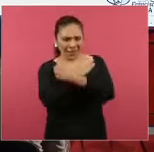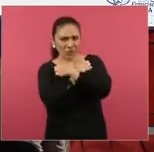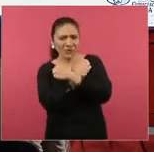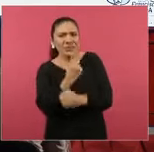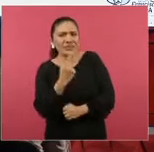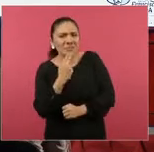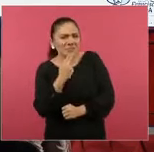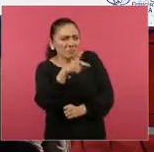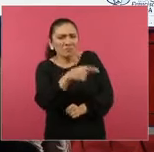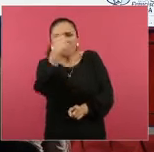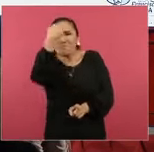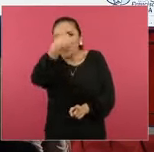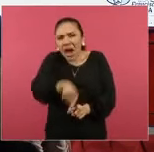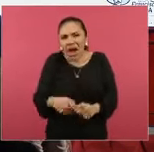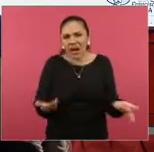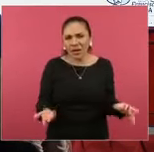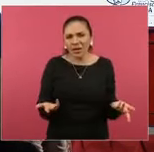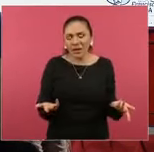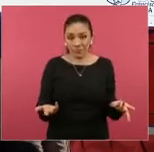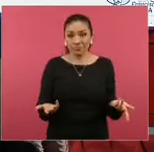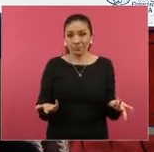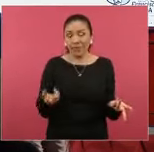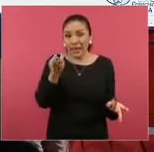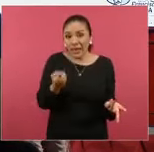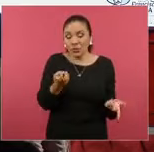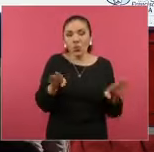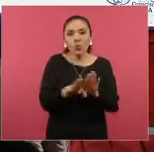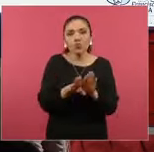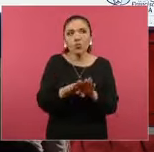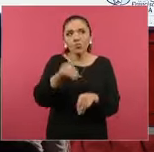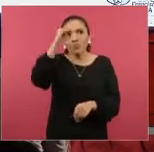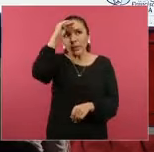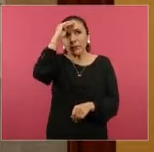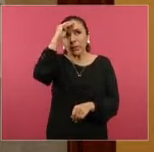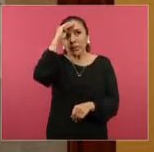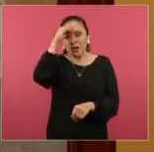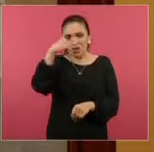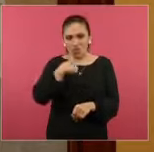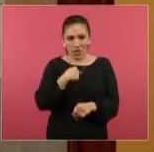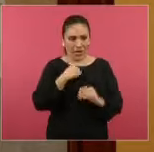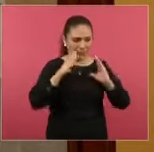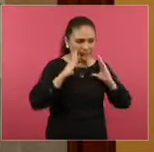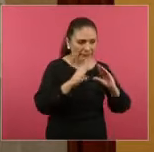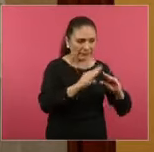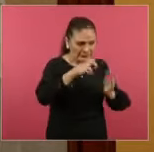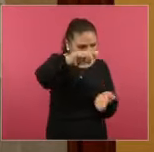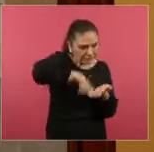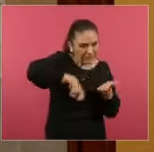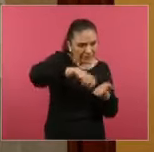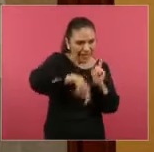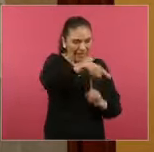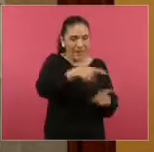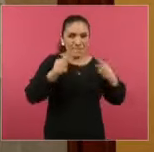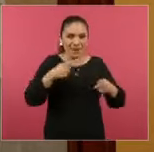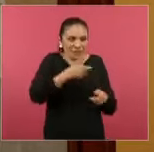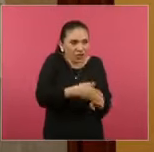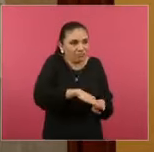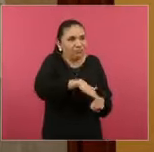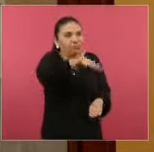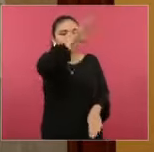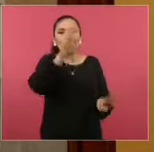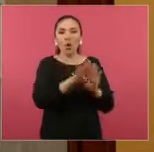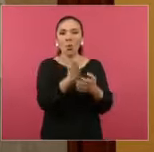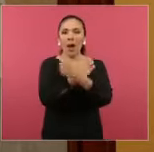educación? ¿Para qué sirve? ¿Desde dónde se puede educar a una persona y para qué se le debe educar? Y